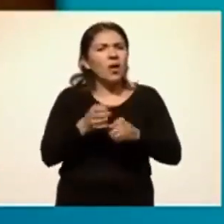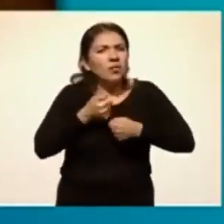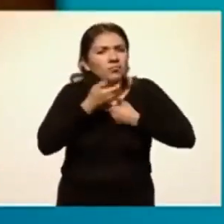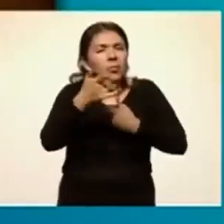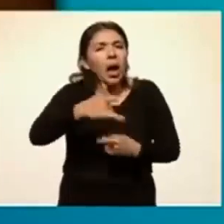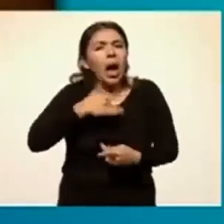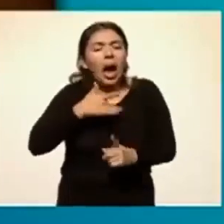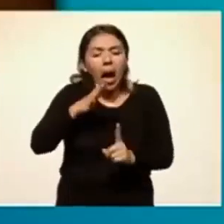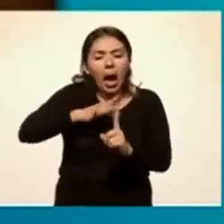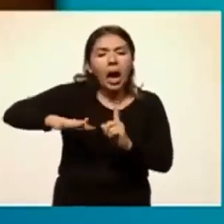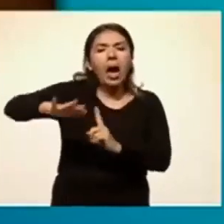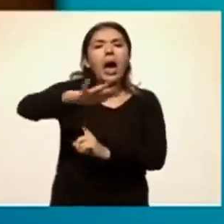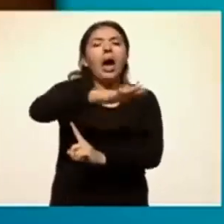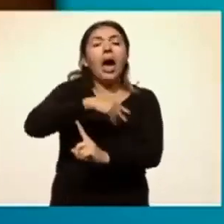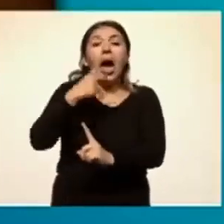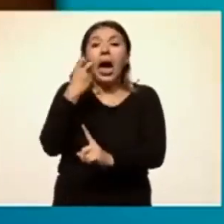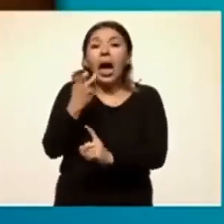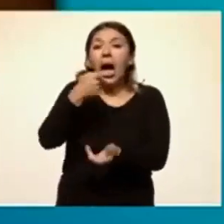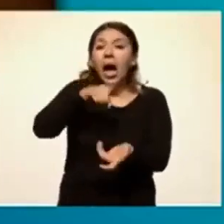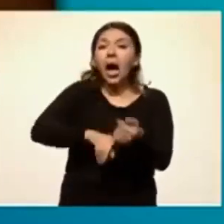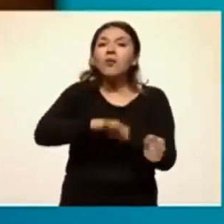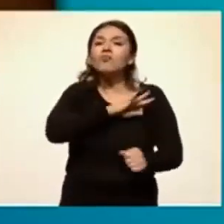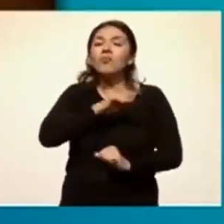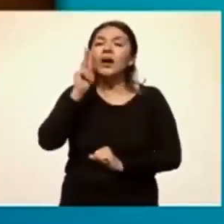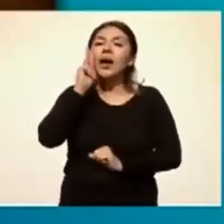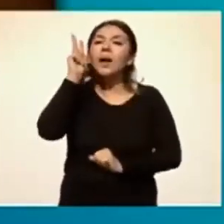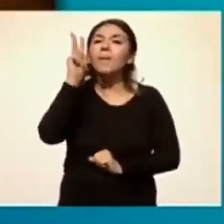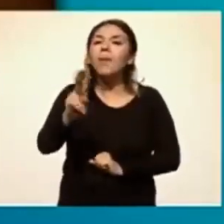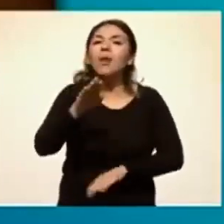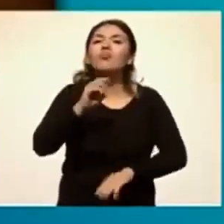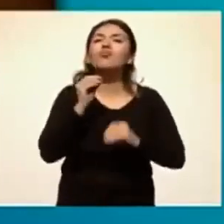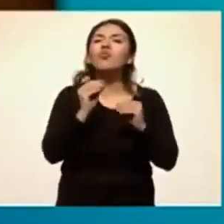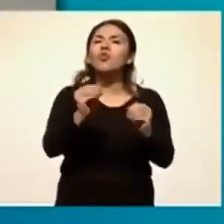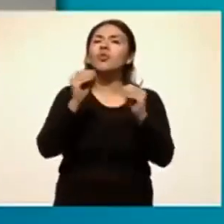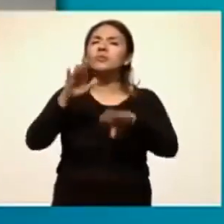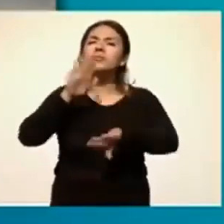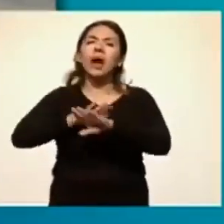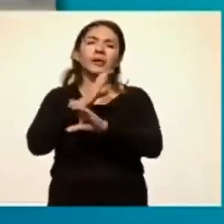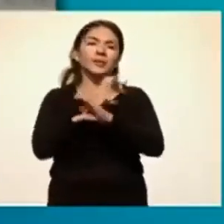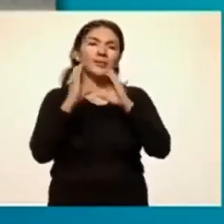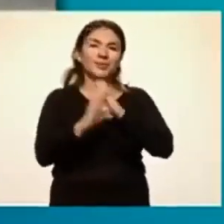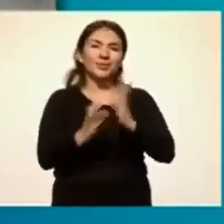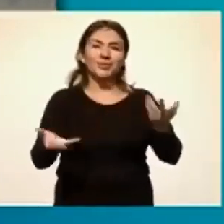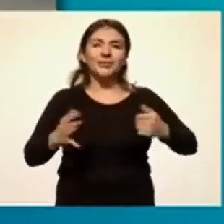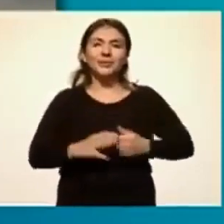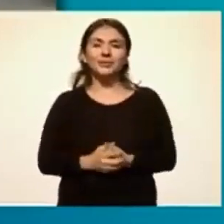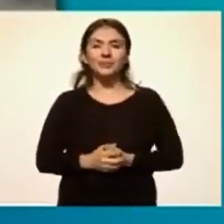envuelve, y hay en ese caso la posibilidad de ver muchas cosas.